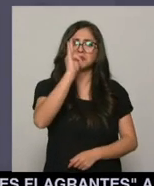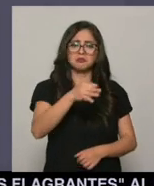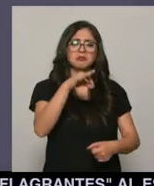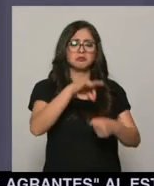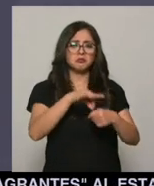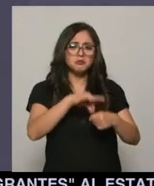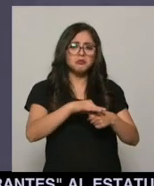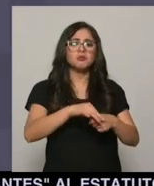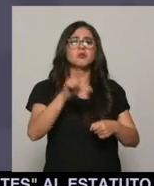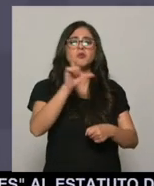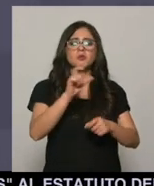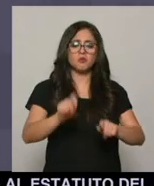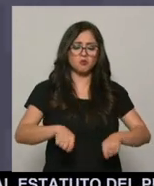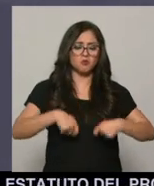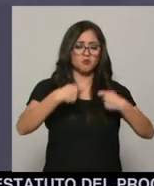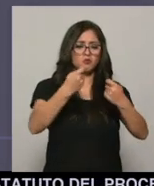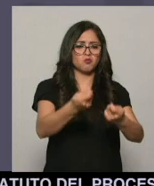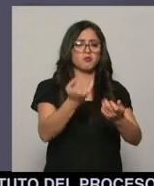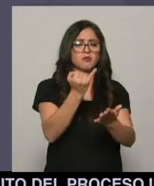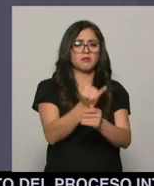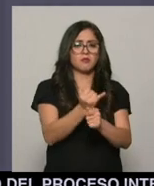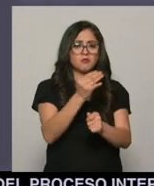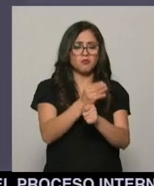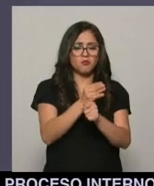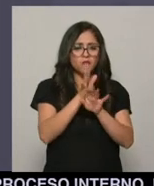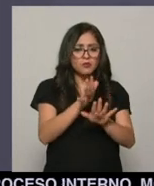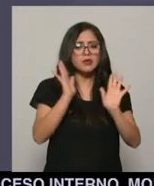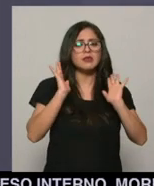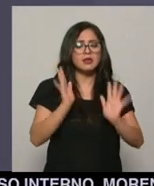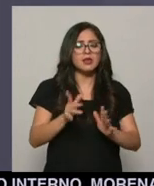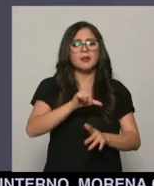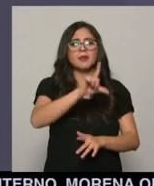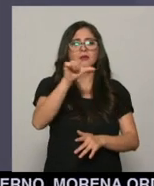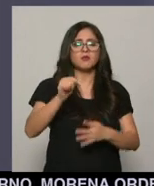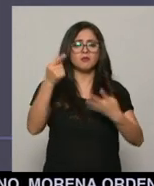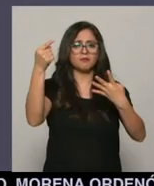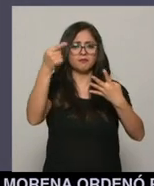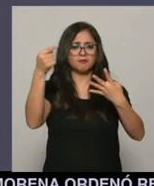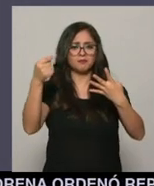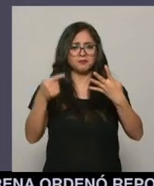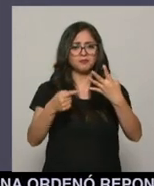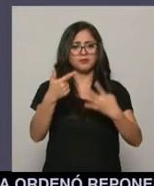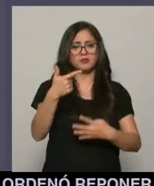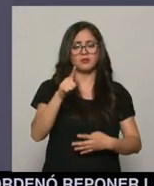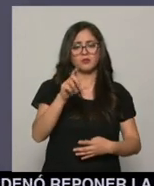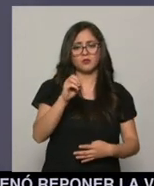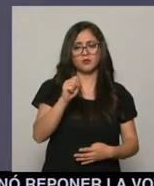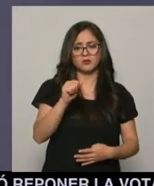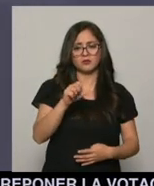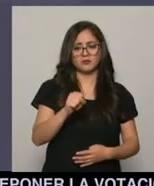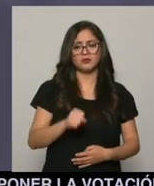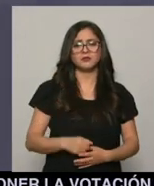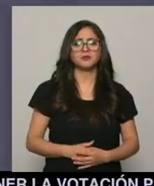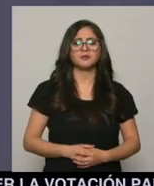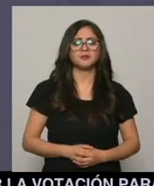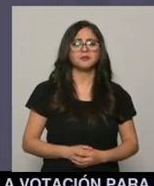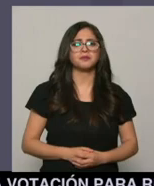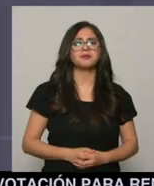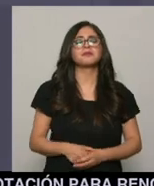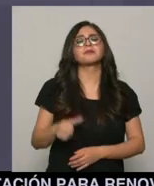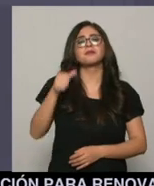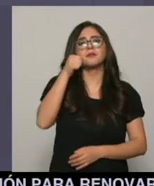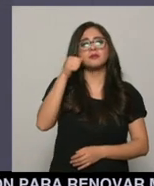ustedes van a recibir el informe, así se está presentando este informe y además vienen las glosas. Ya recibimos el informe ayer,